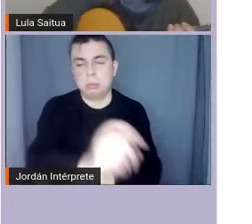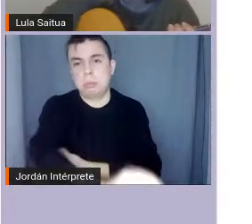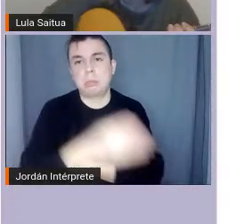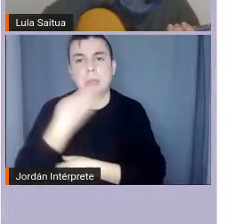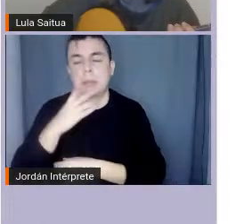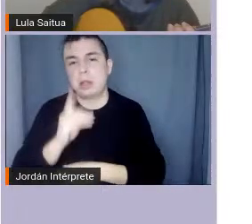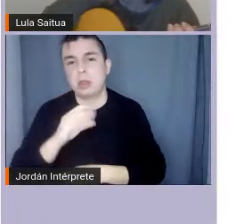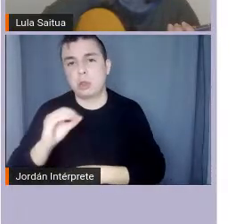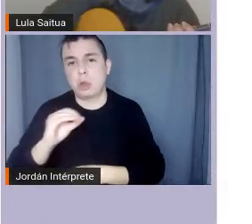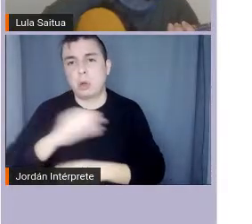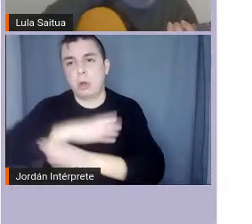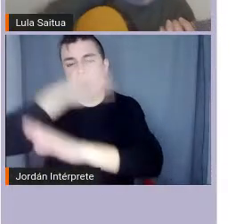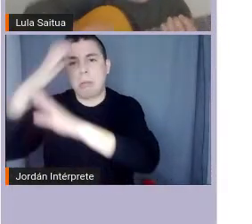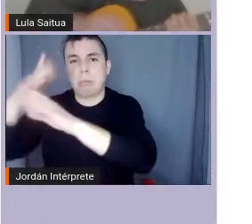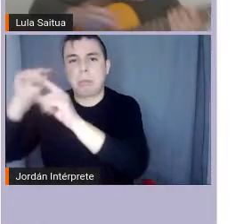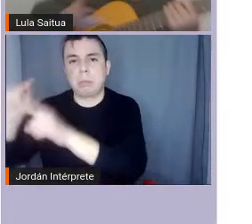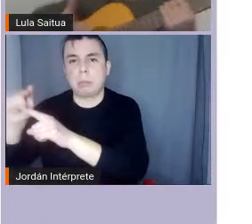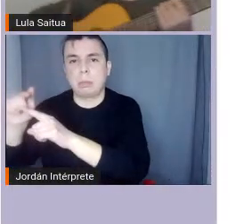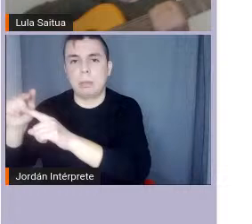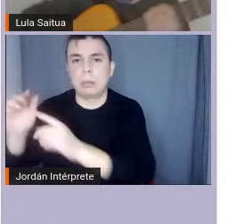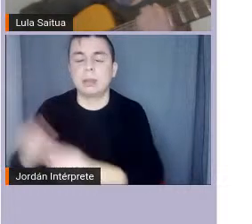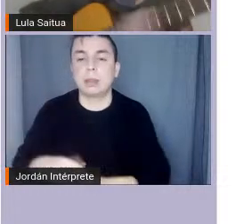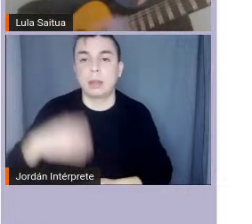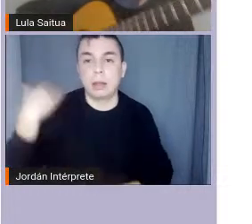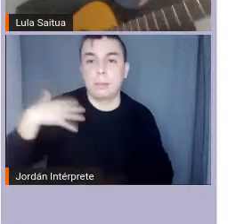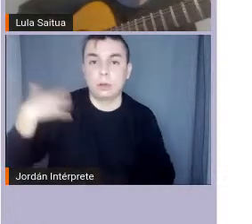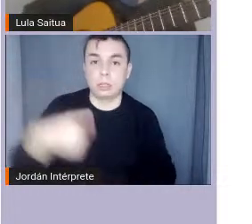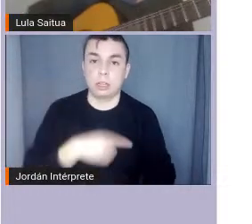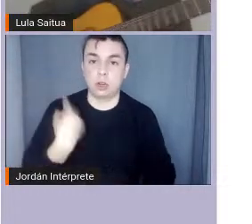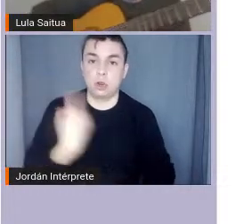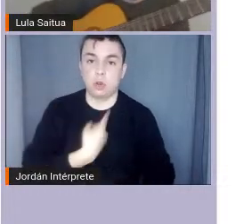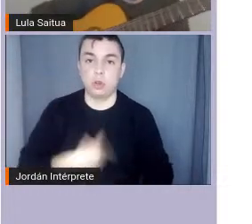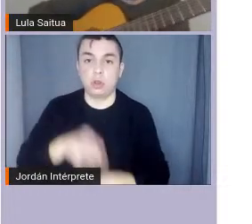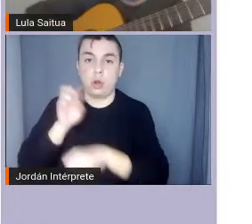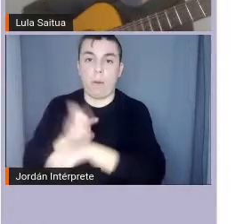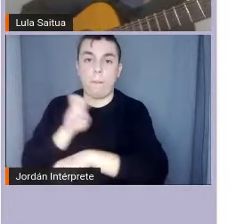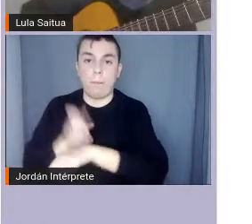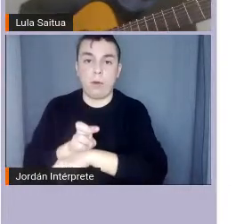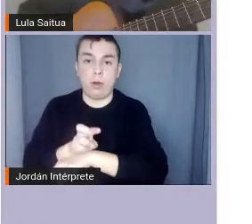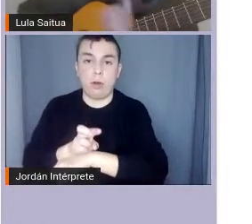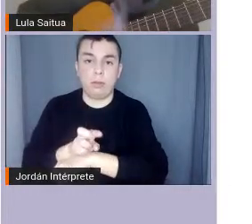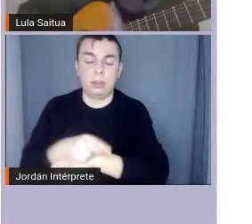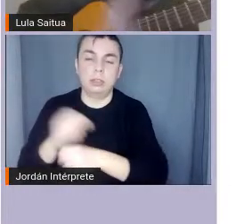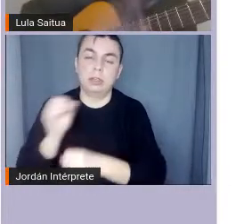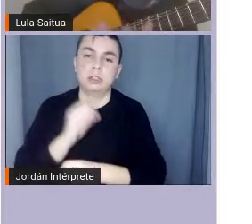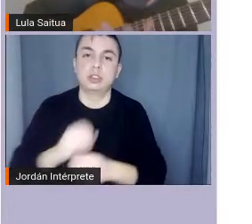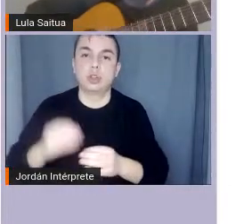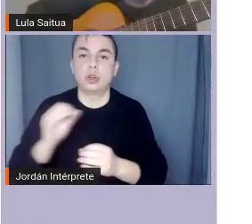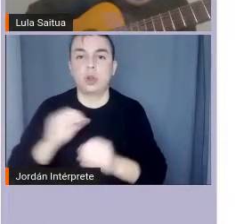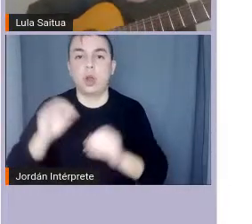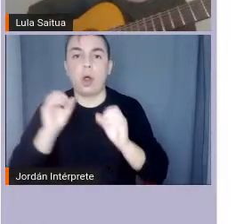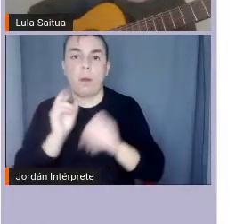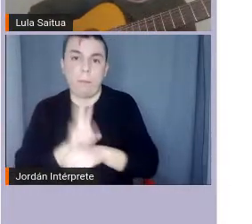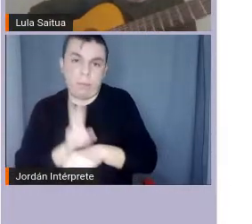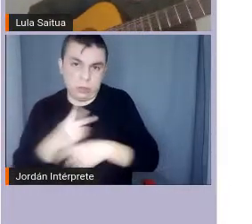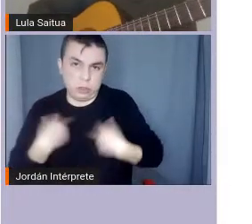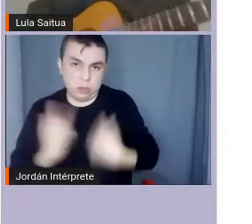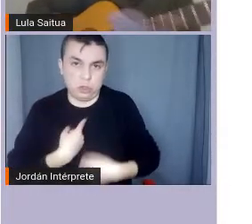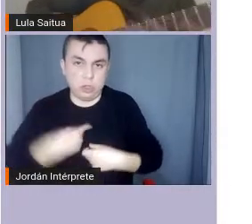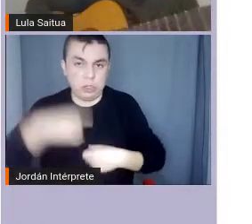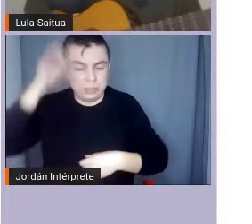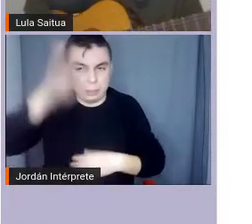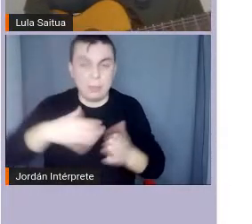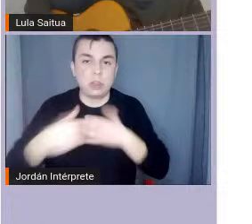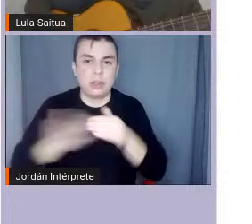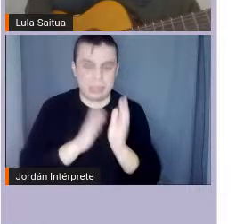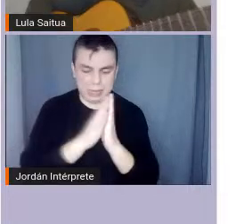arriba. Lo importante es que nosotros como educadoras o como padres sepamos que tenemos que cantar, que existe un registro.